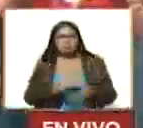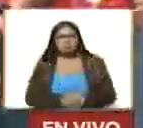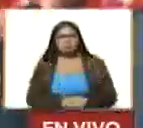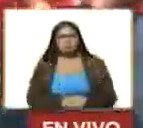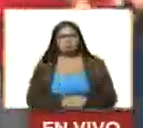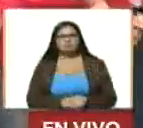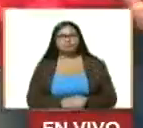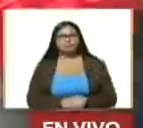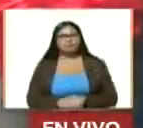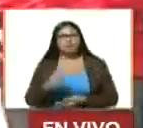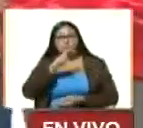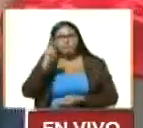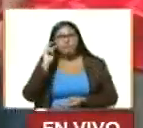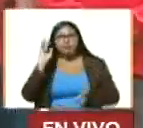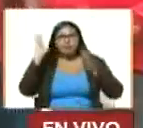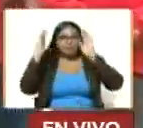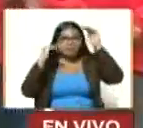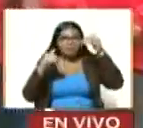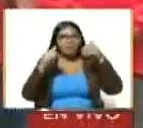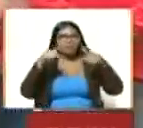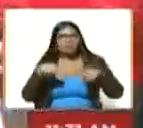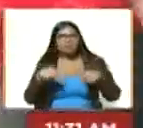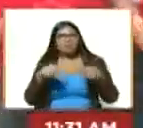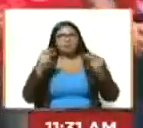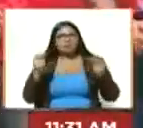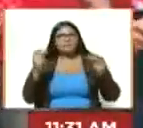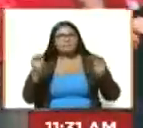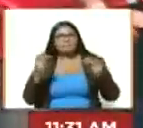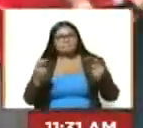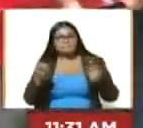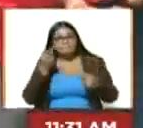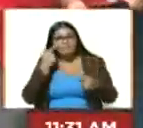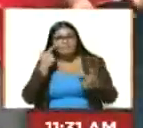era para ver si estaban atentos, estaban